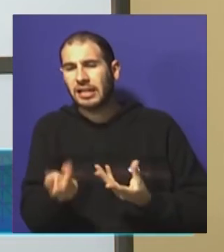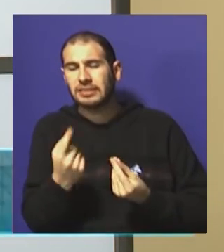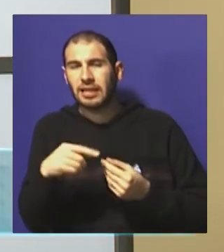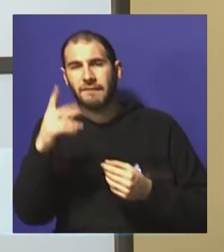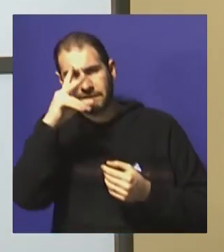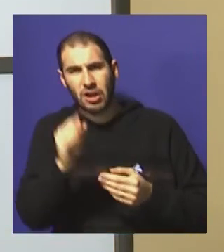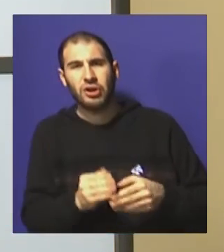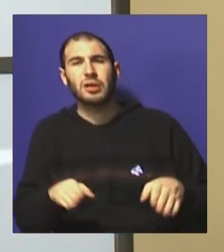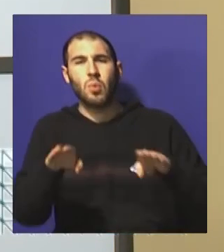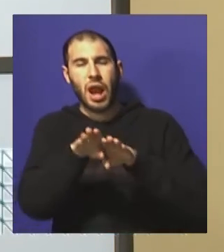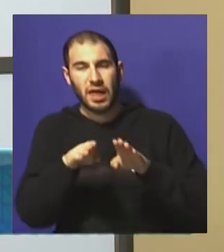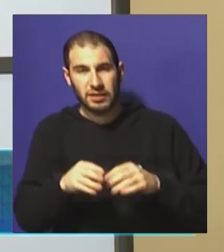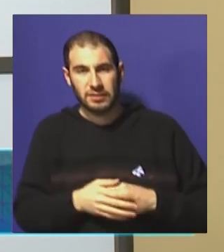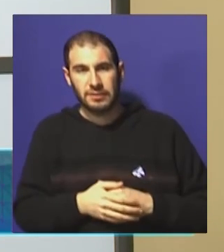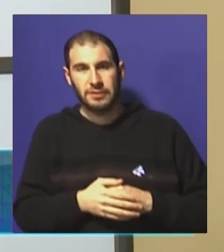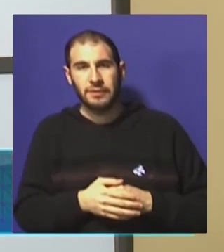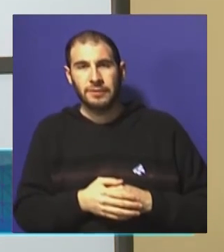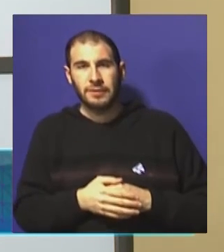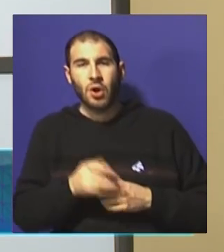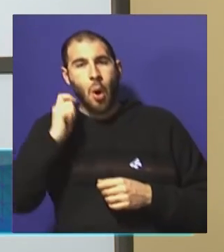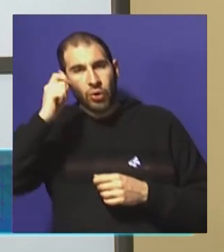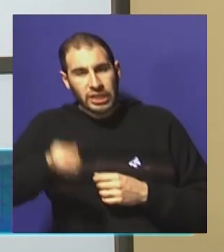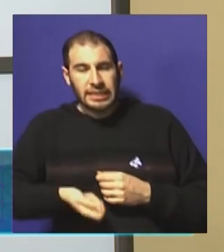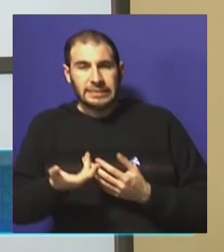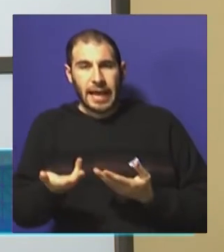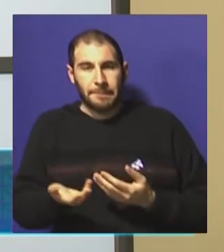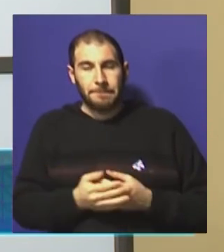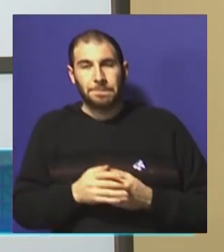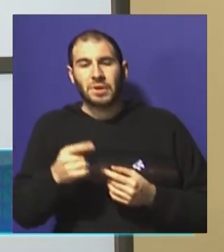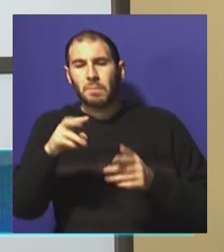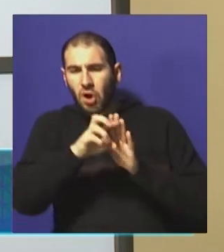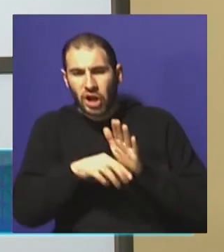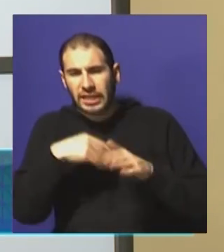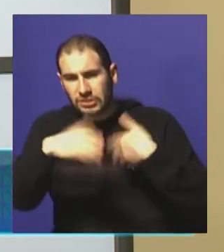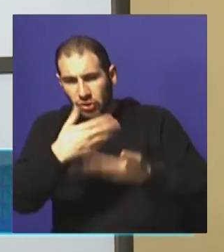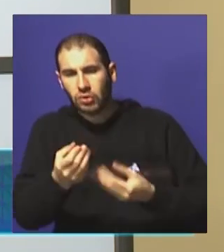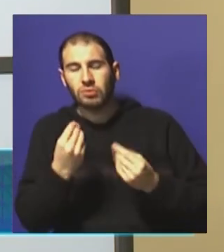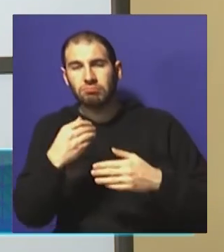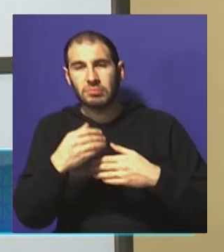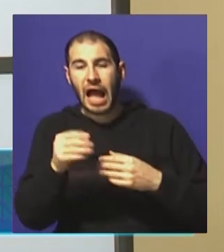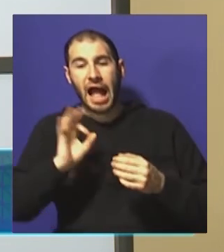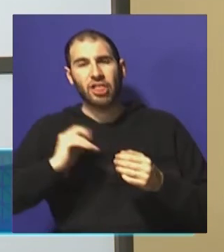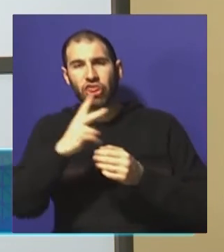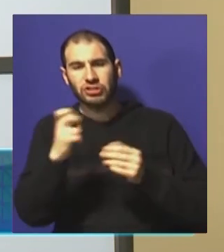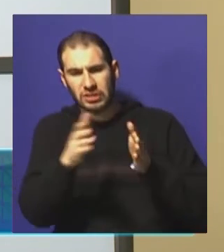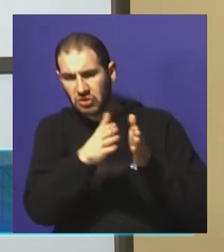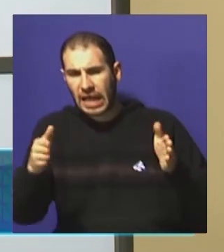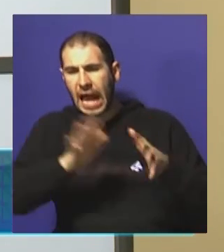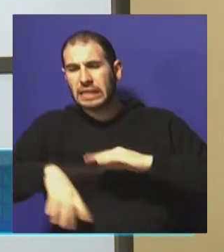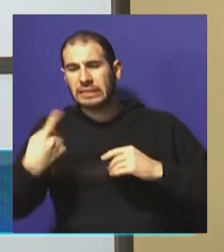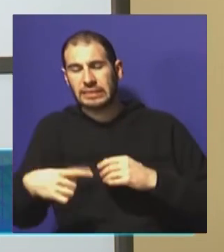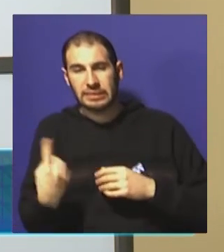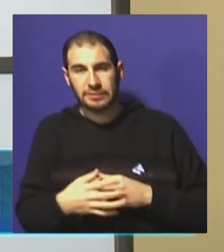valores de igualdad? ¿Qué hemos hecho con la justicia? ¿Qué hemos hecho con el progreso? ¿Qué hemos hecho en estos 200 años